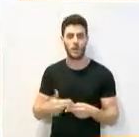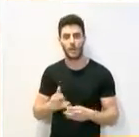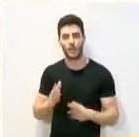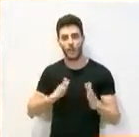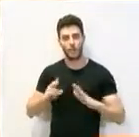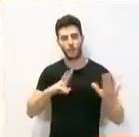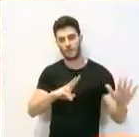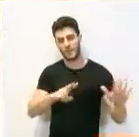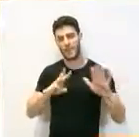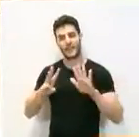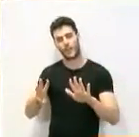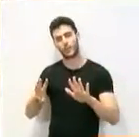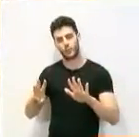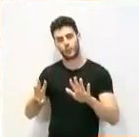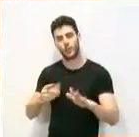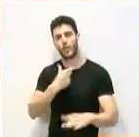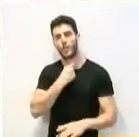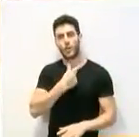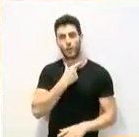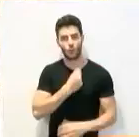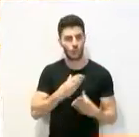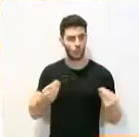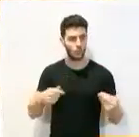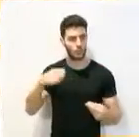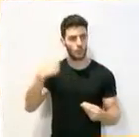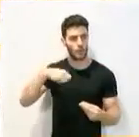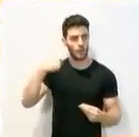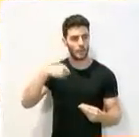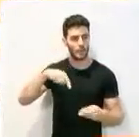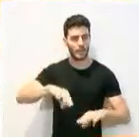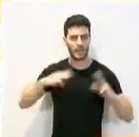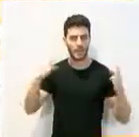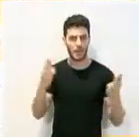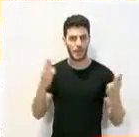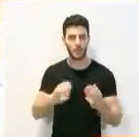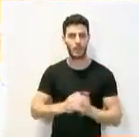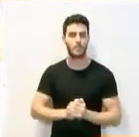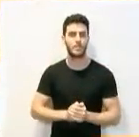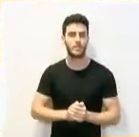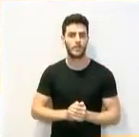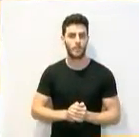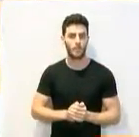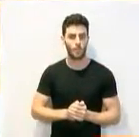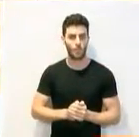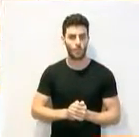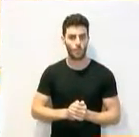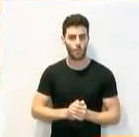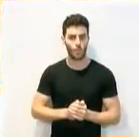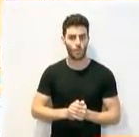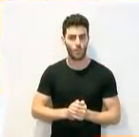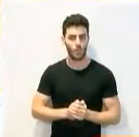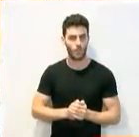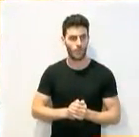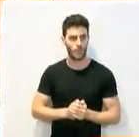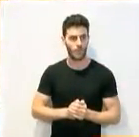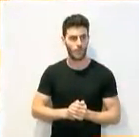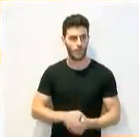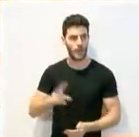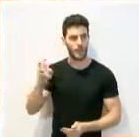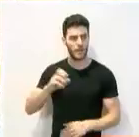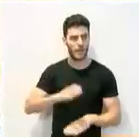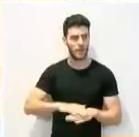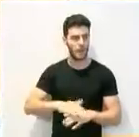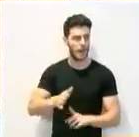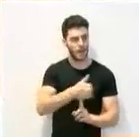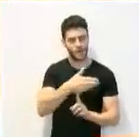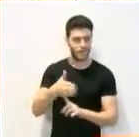que tanto le gusta al presidente de este Parlamento, pues vienen a sacar banderas y más